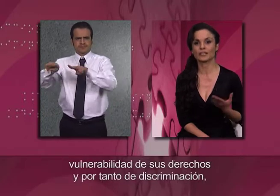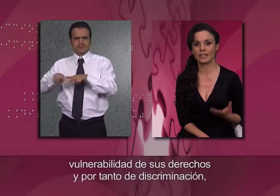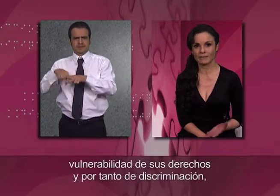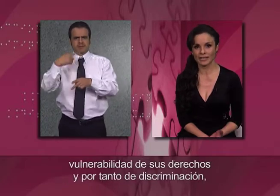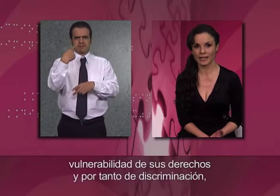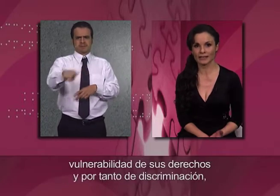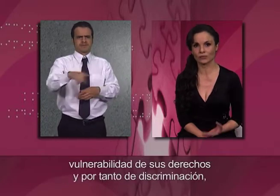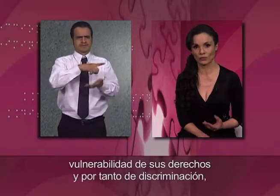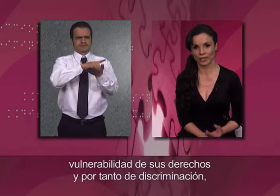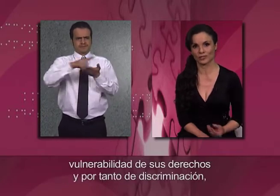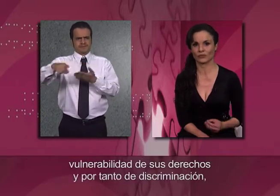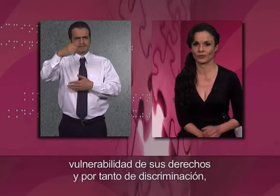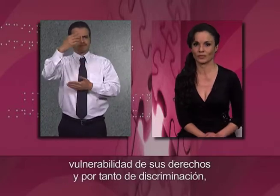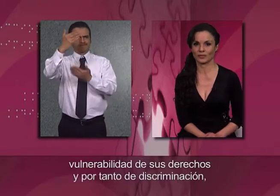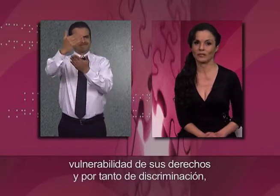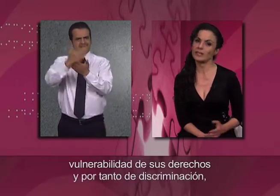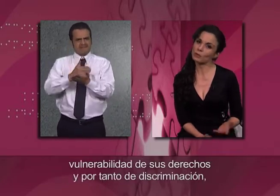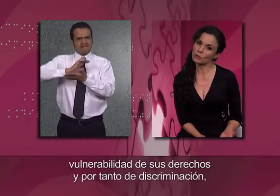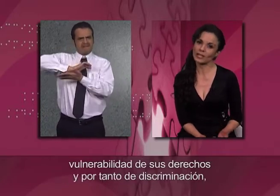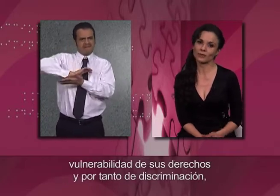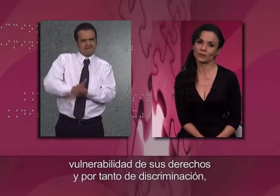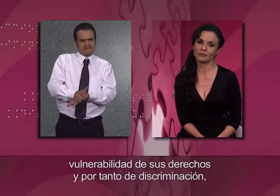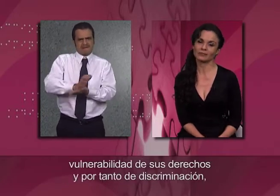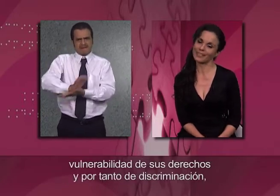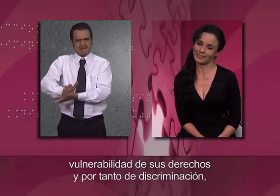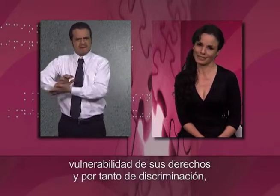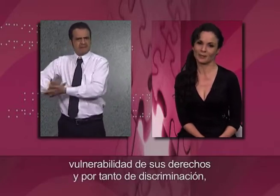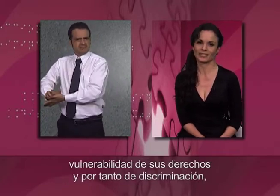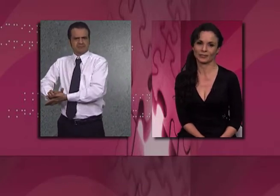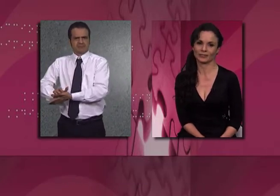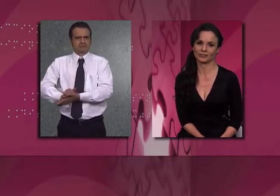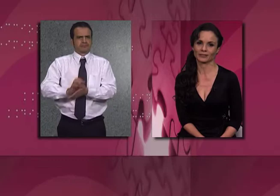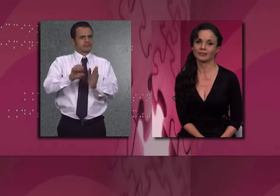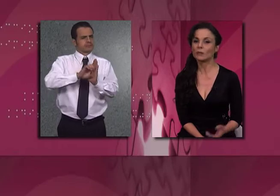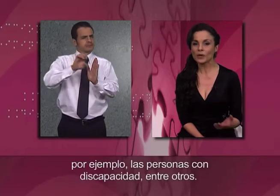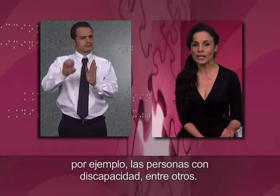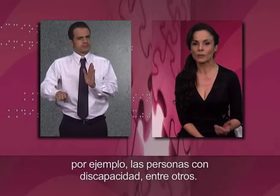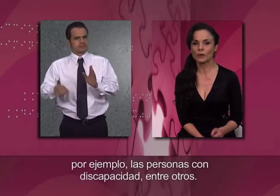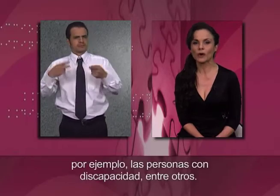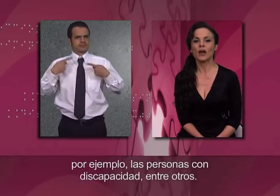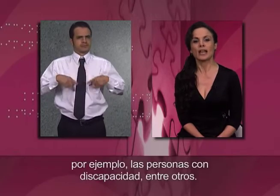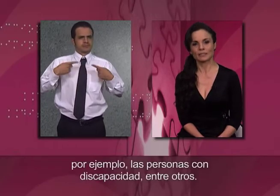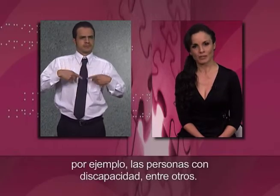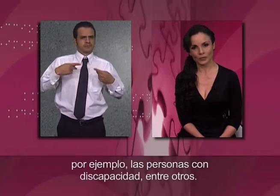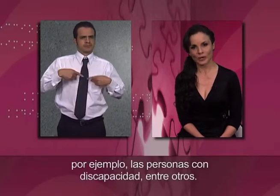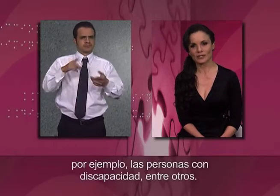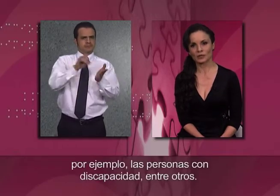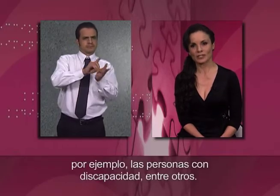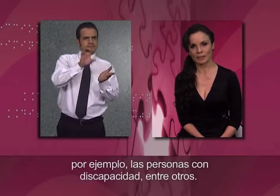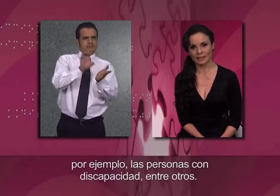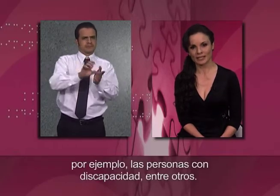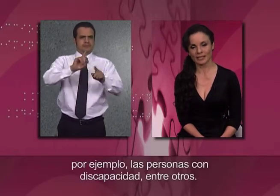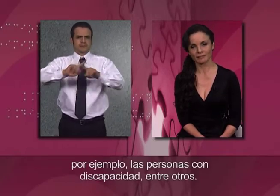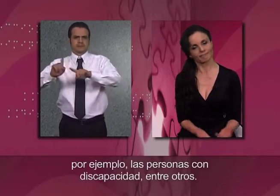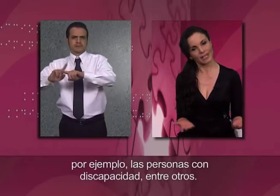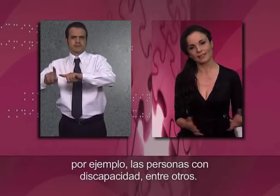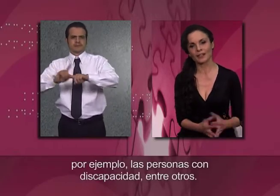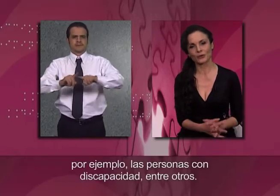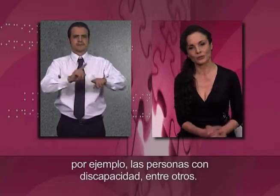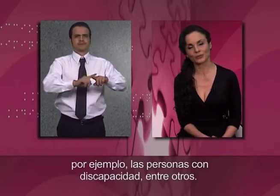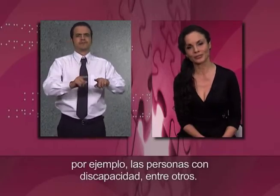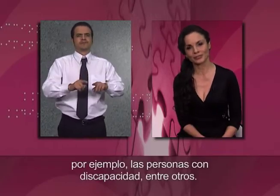mayor vulnerabilidad de sus derechos y por tanto de discriminación por ejemplo las personas con discapacidad